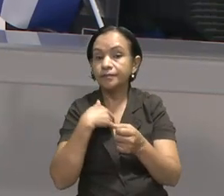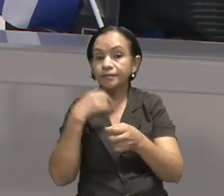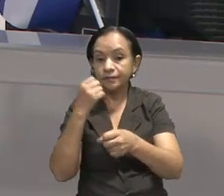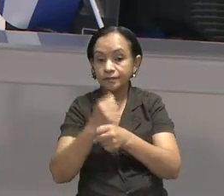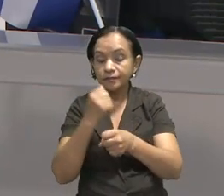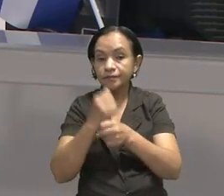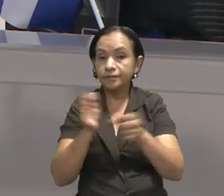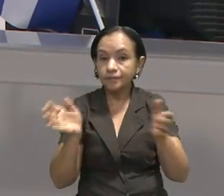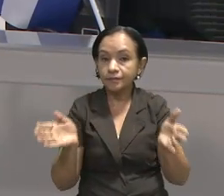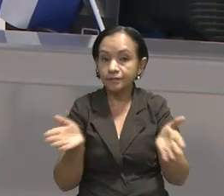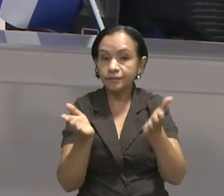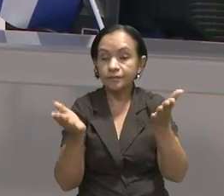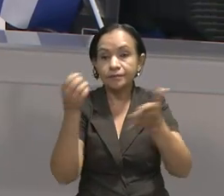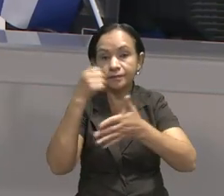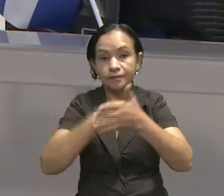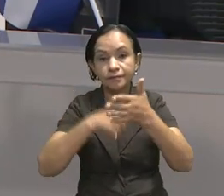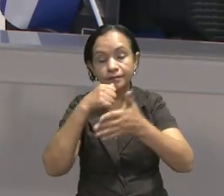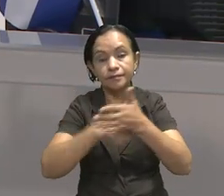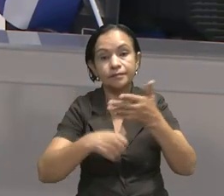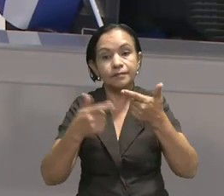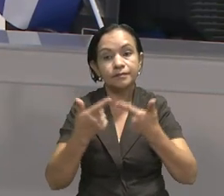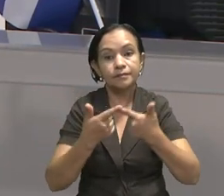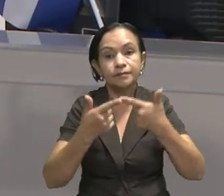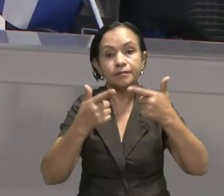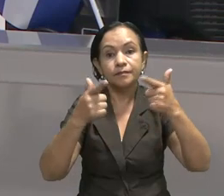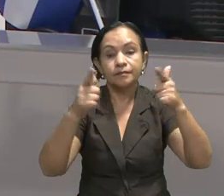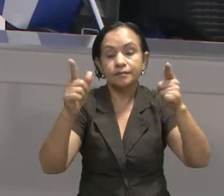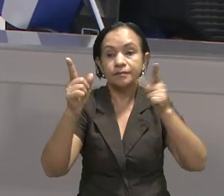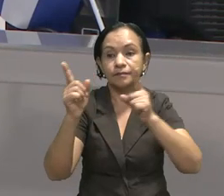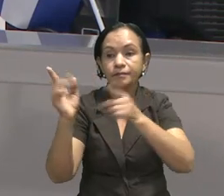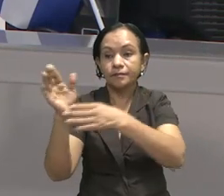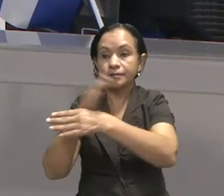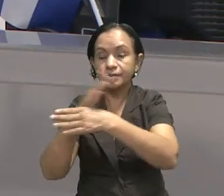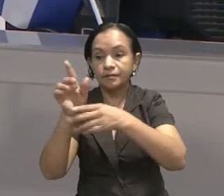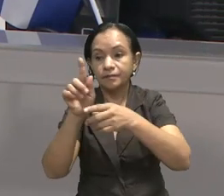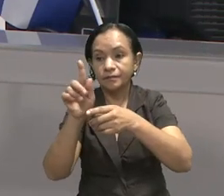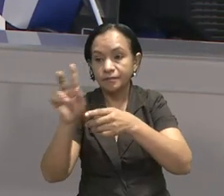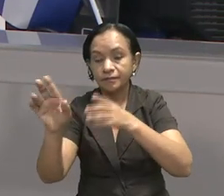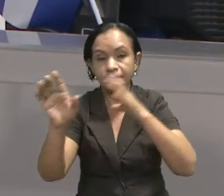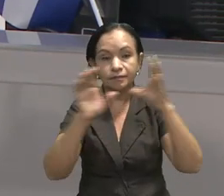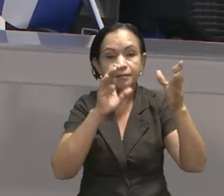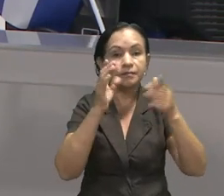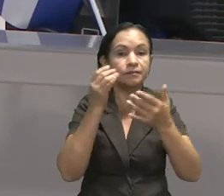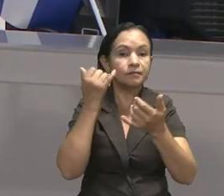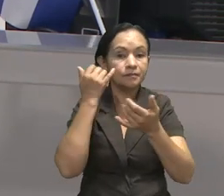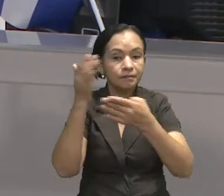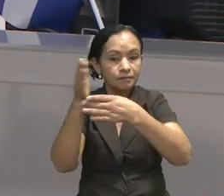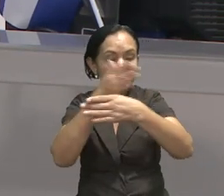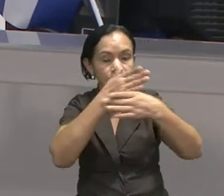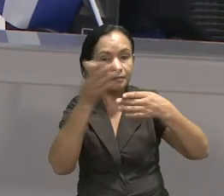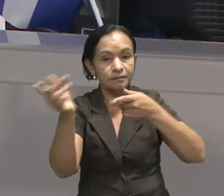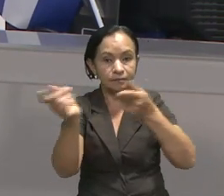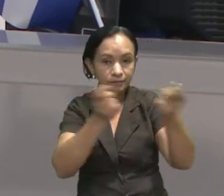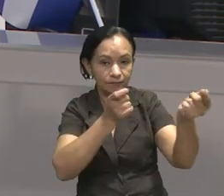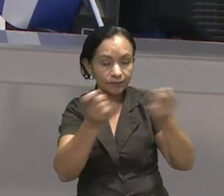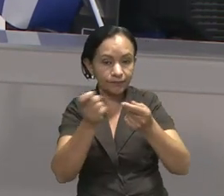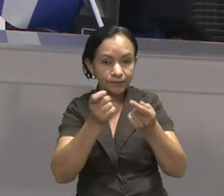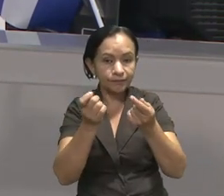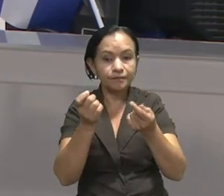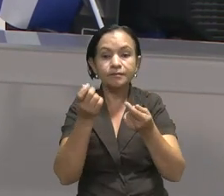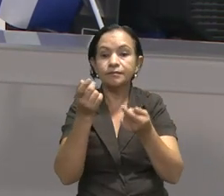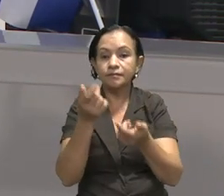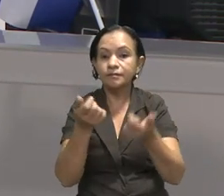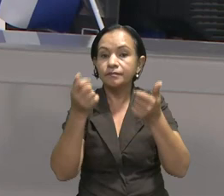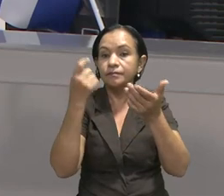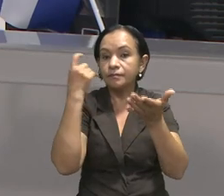de promoción y defensa de la libre y leal competencia en los mercados sujetos a su regulación e imponer